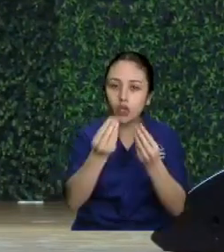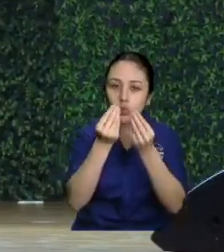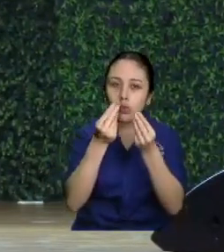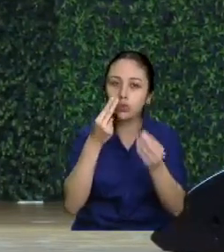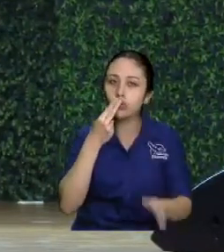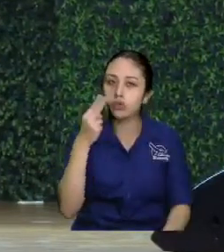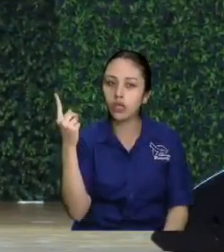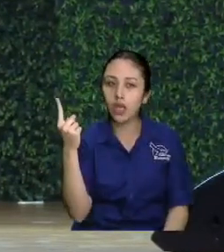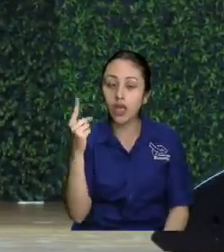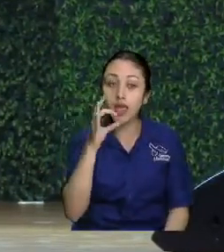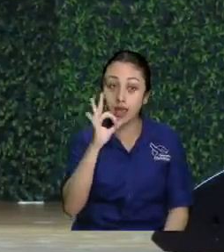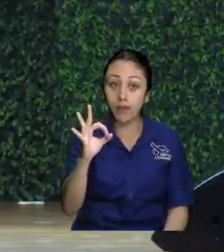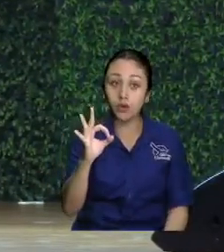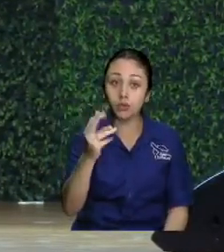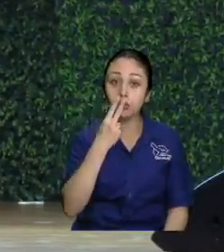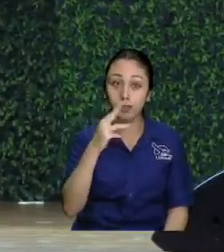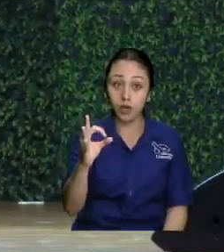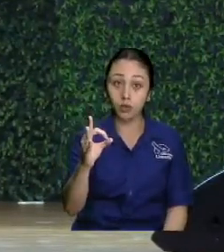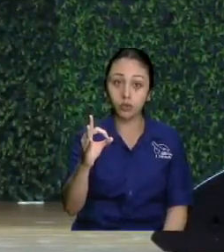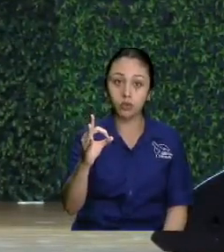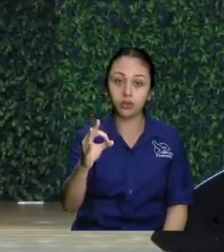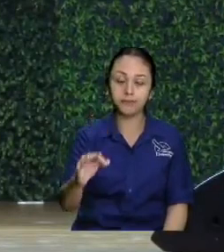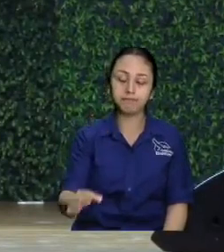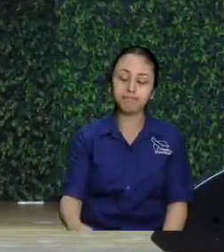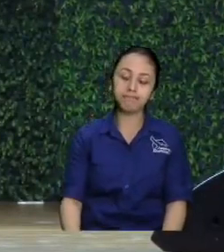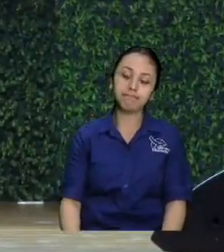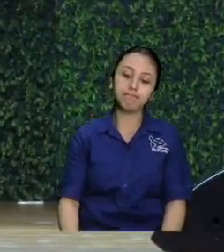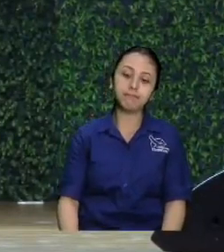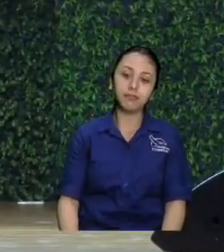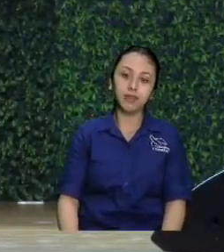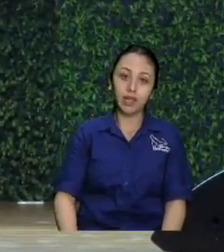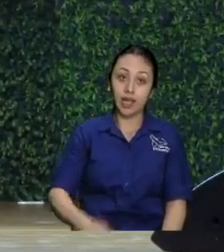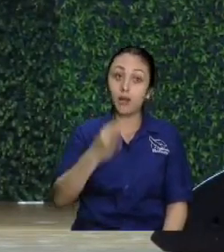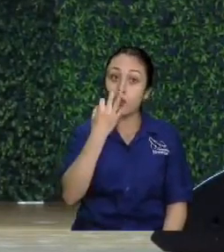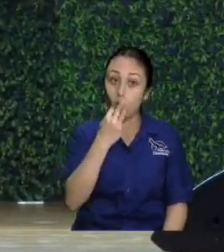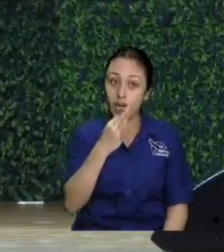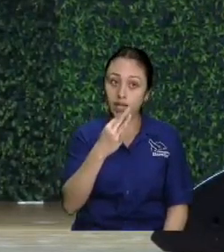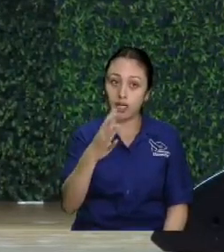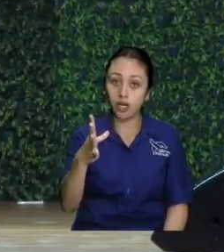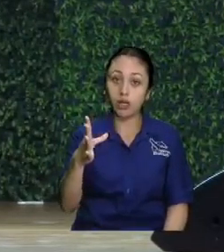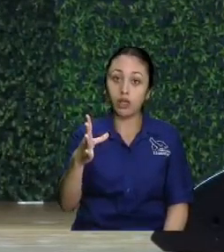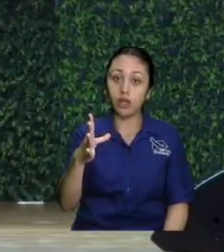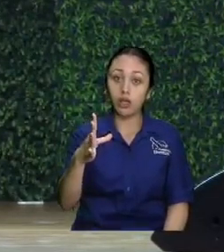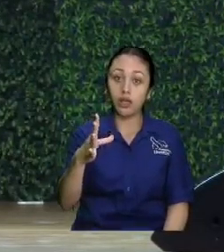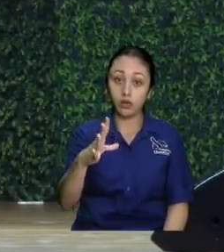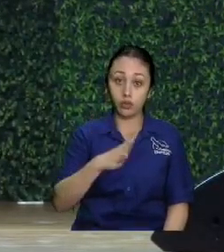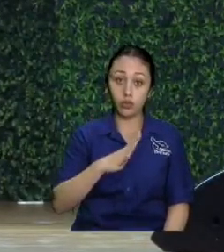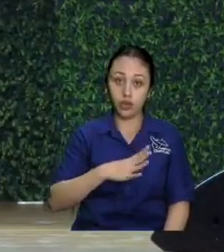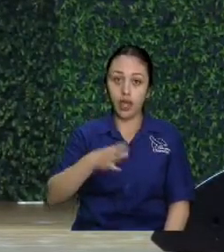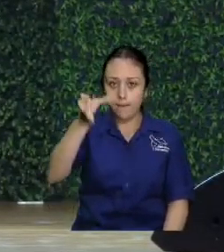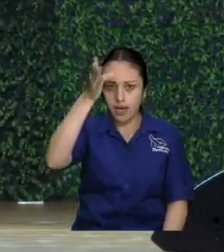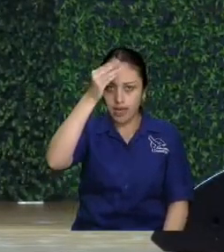Tenía que agarrar con sus hermanos, porque si no la agarraban a ella, esa tuvo que aprender a pelear.